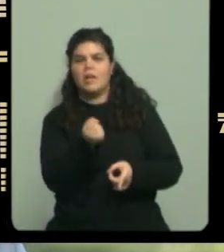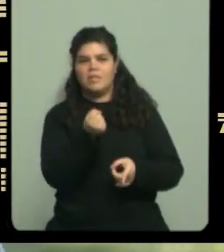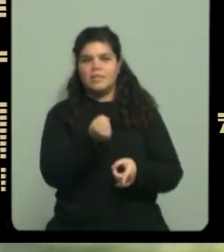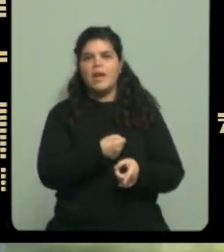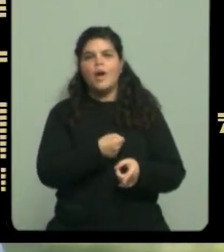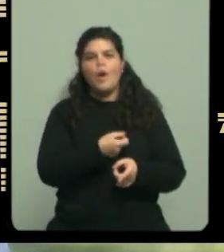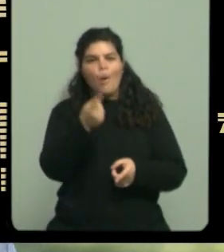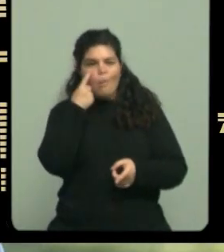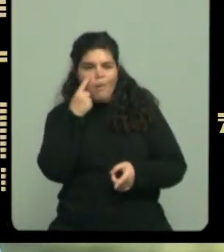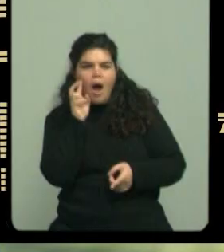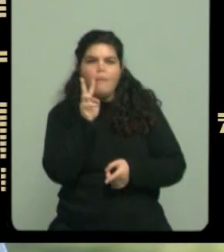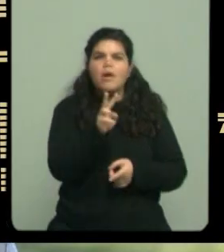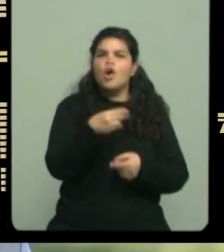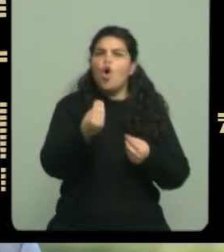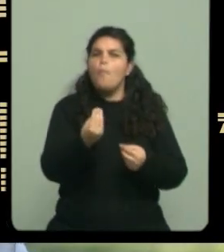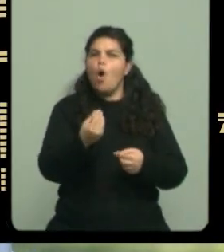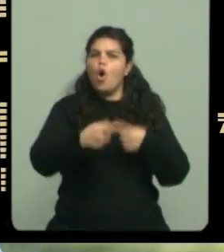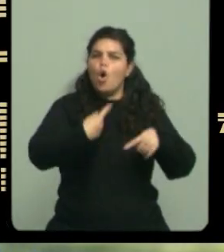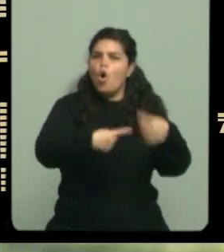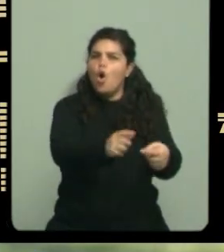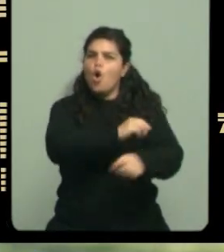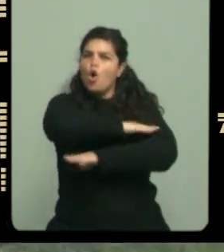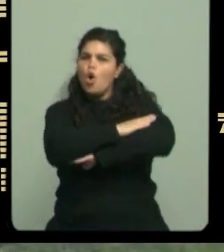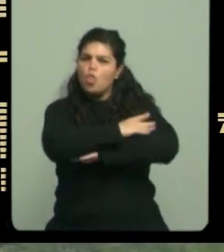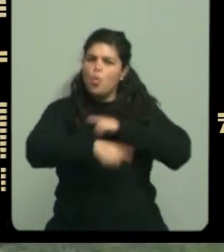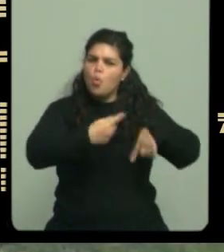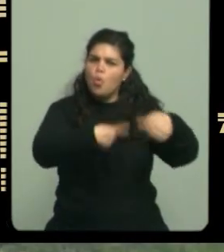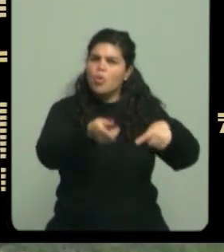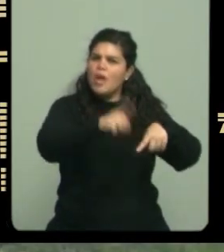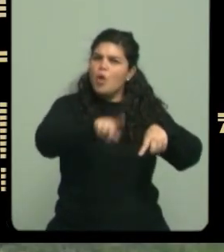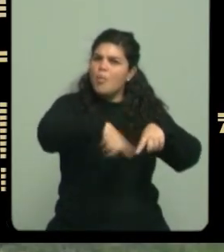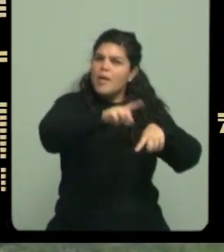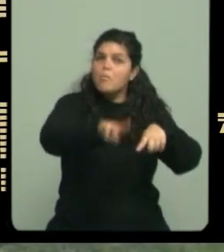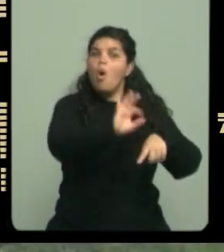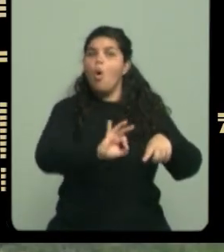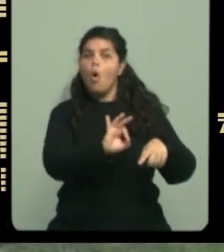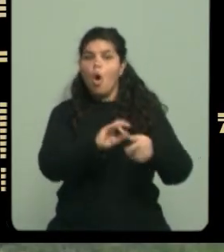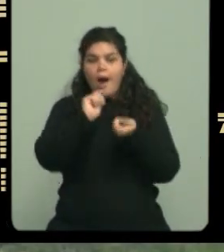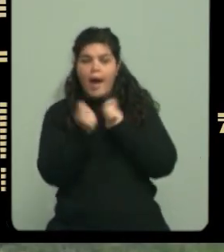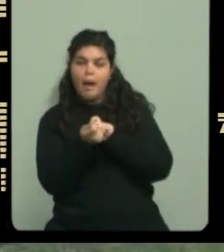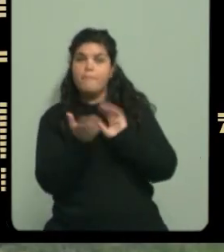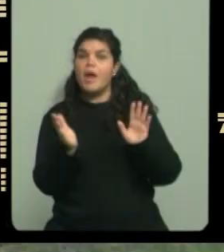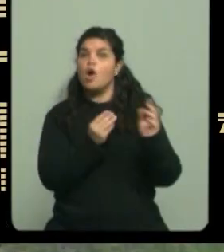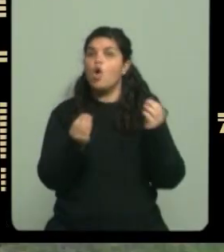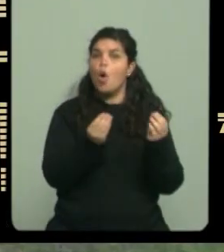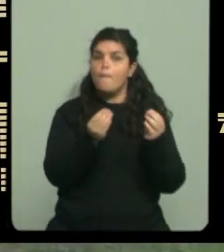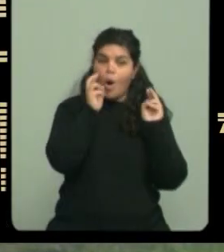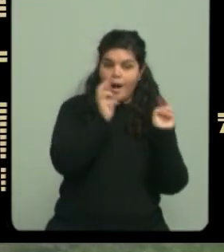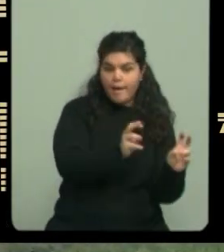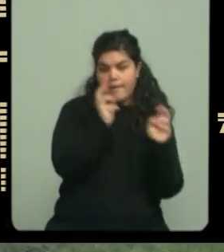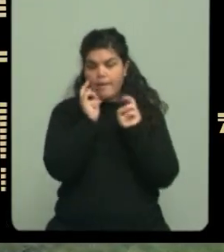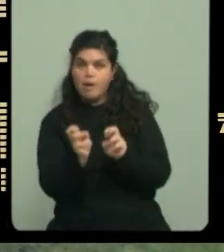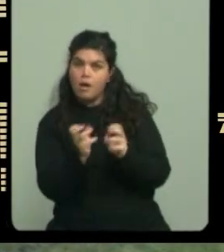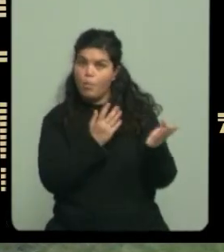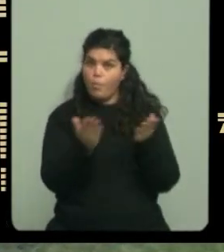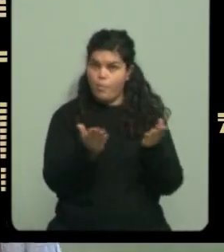sistemáticamente hostigando o violentando, y ya se transformaría en violencia laboral. Y además la comunicación es fundamental, ¿no? Siempre, en estos casos. Sí,